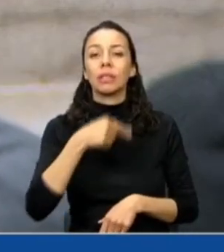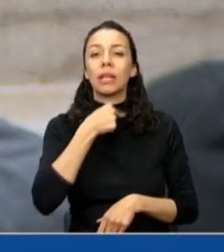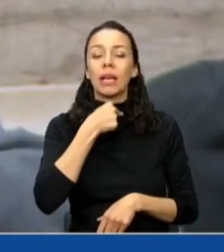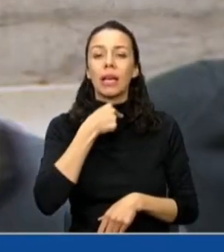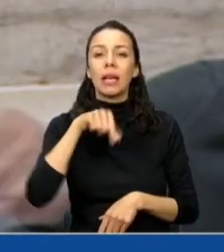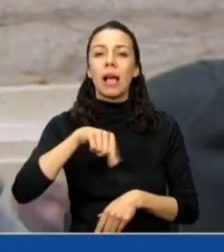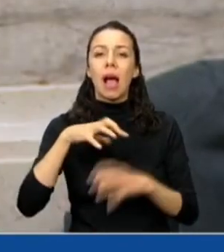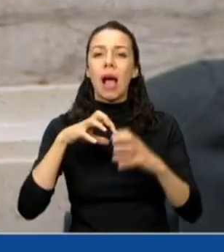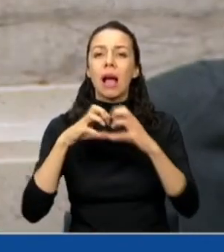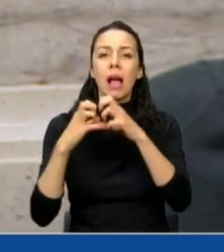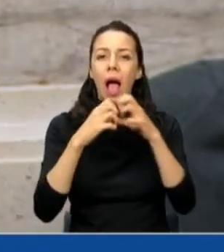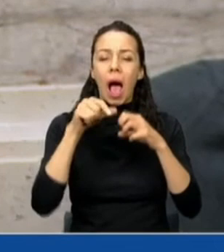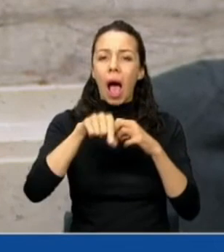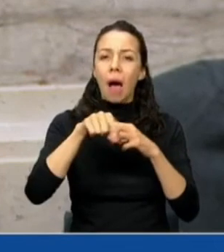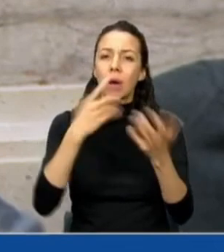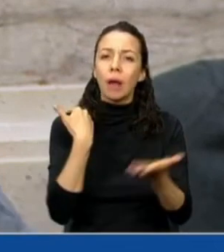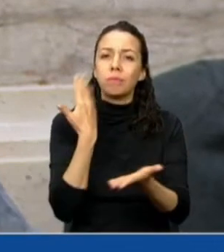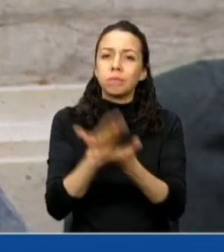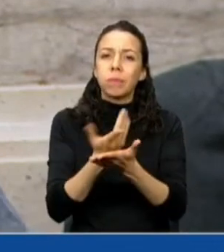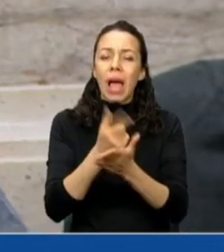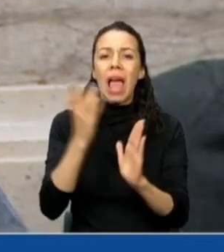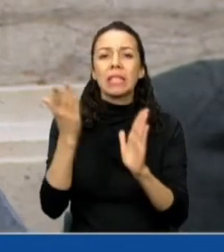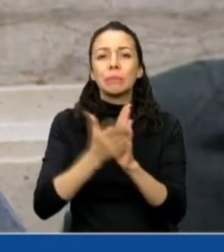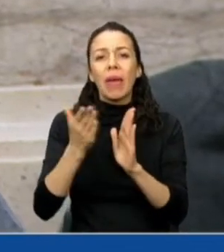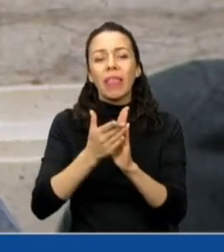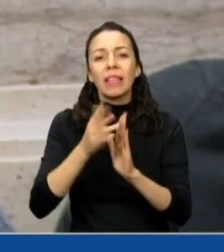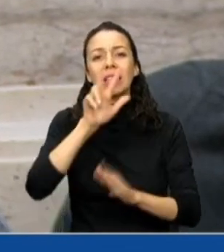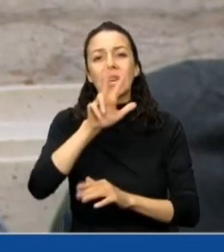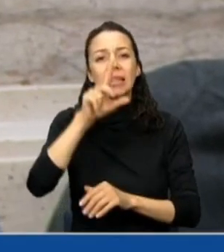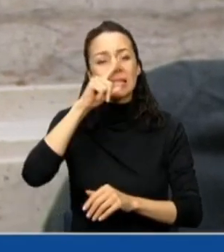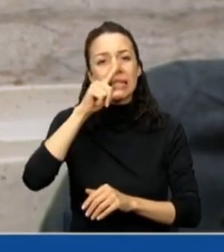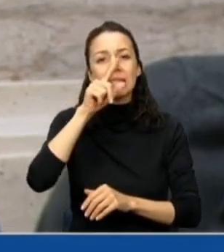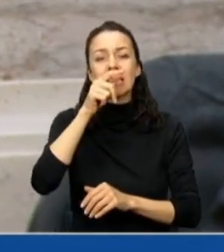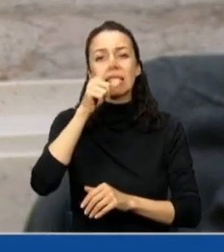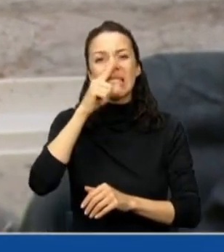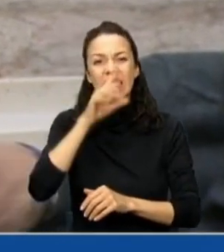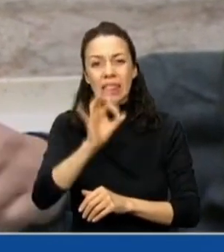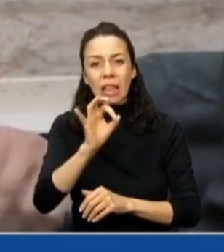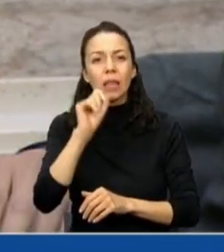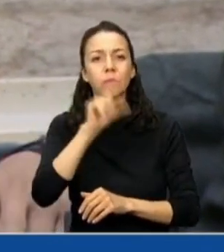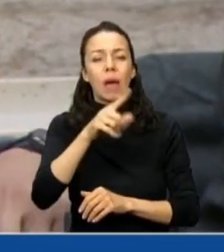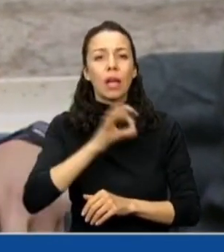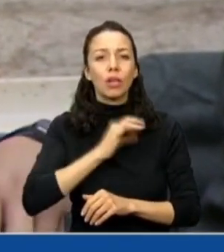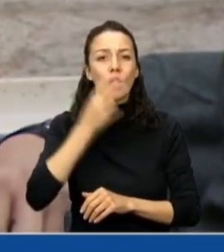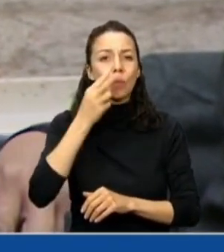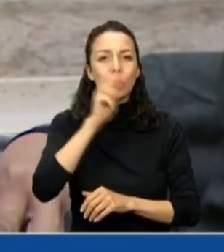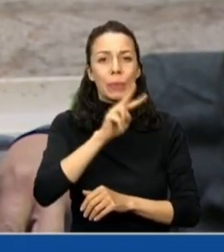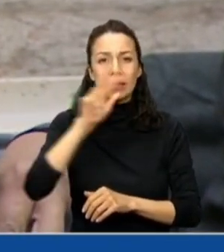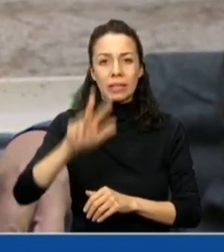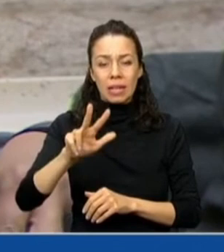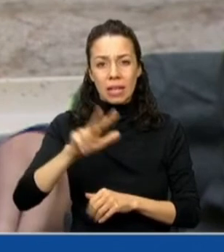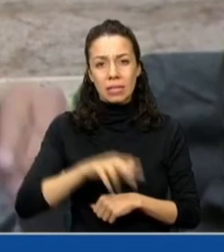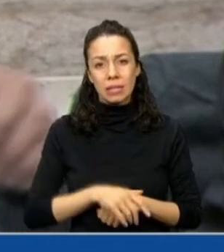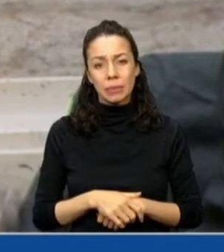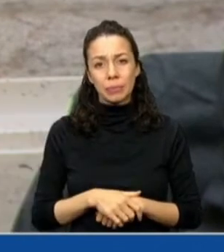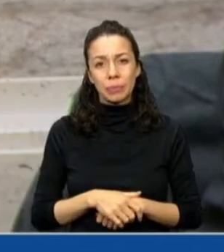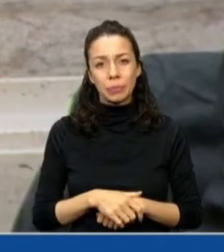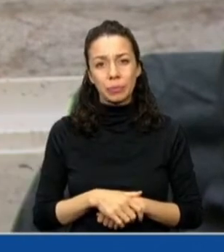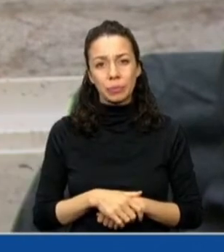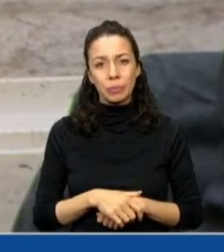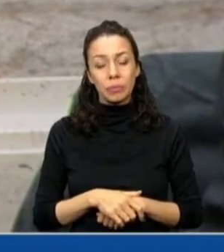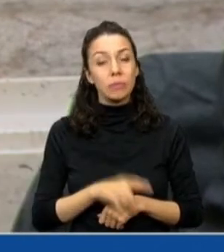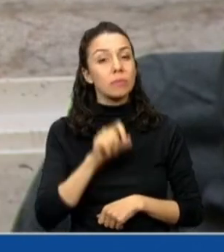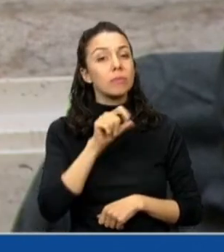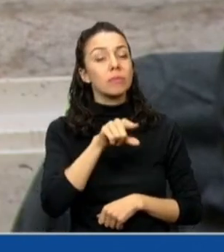de esta Cámara el expediente 3770 del 2023. Es